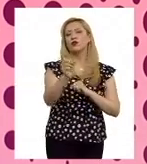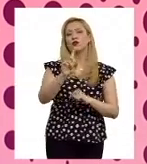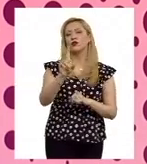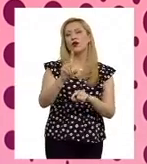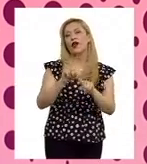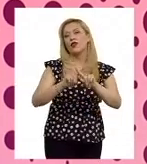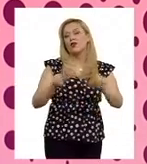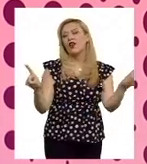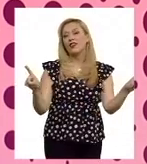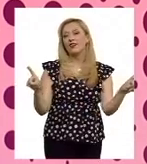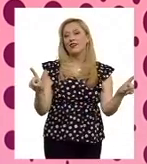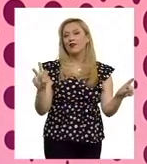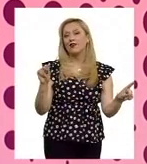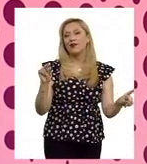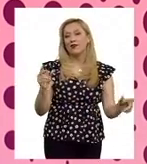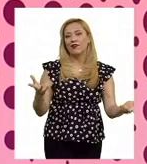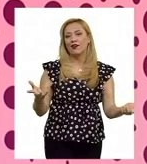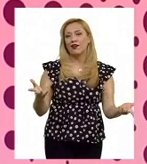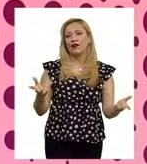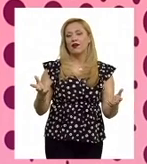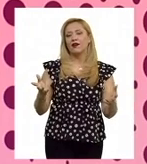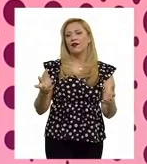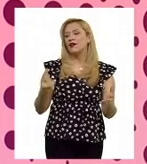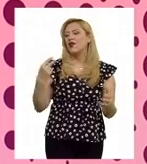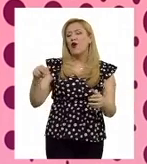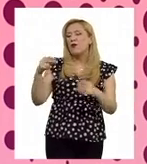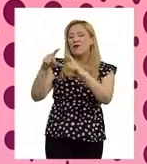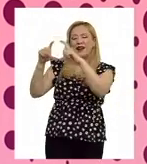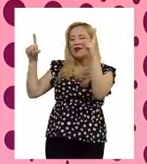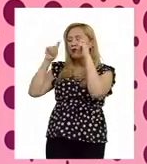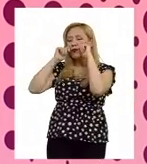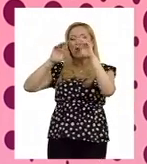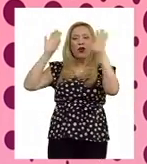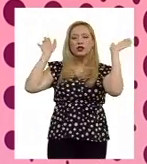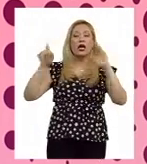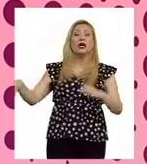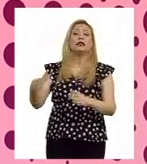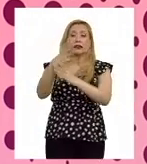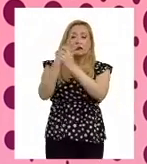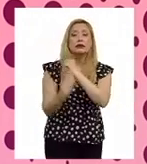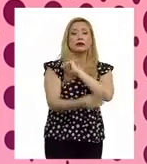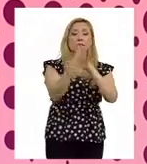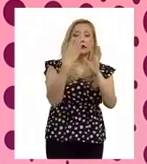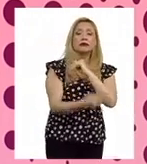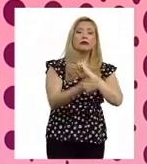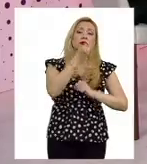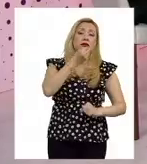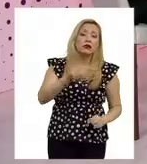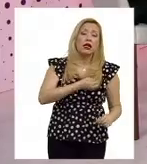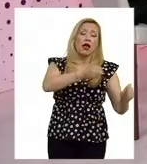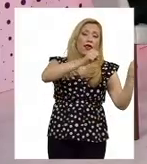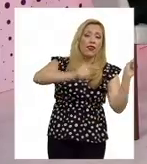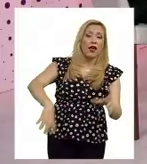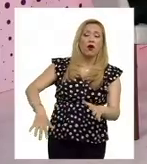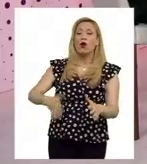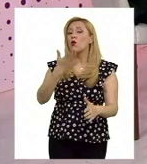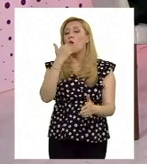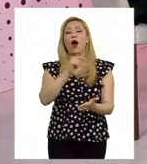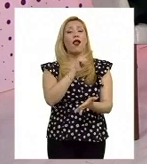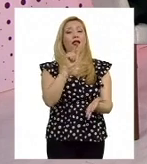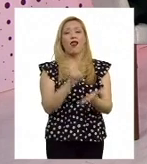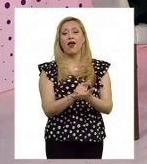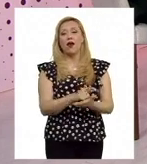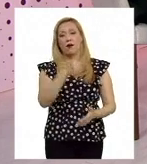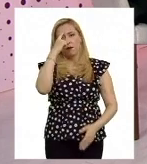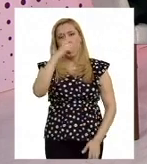Sí, migraciones, no importa cómo las llamamos, son refugiados porque son desplazados forzados. Entonces, no hay un marco jurídico que obliga a